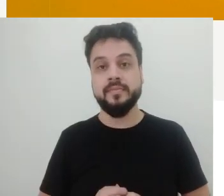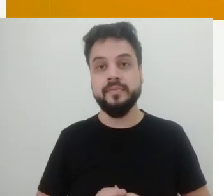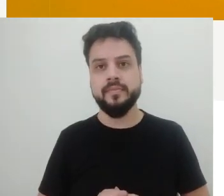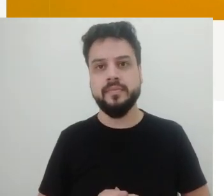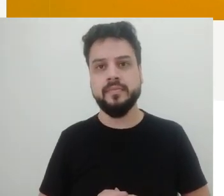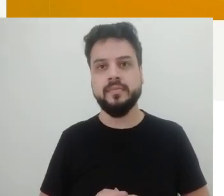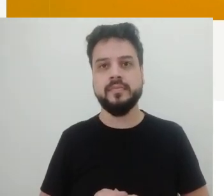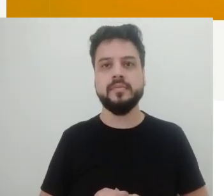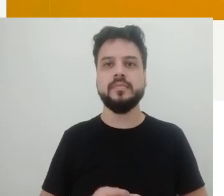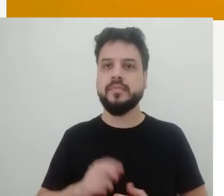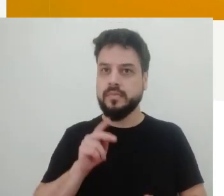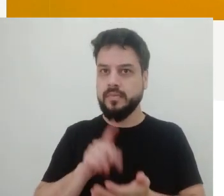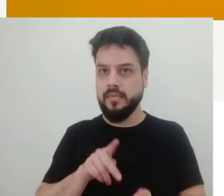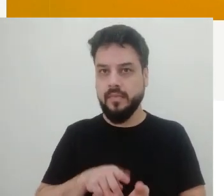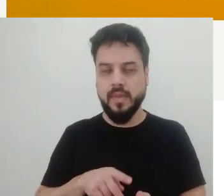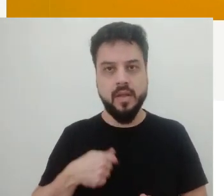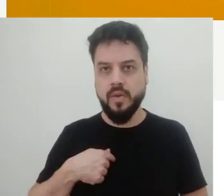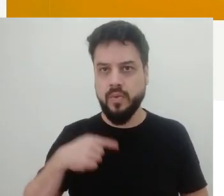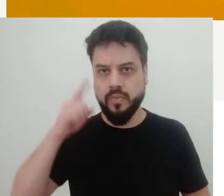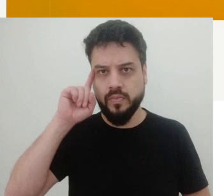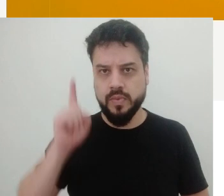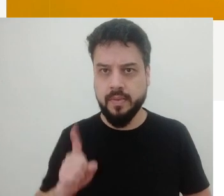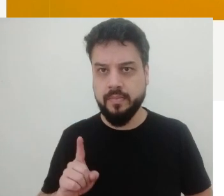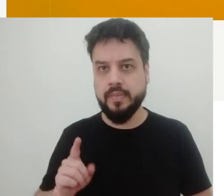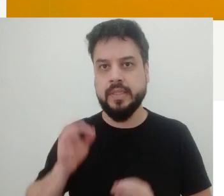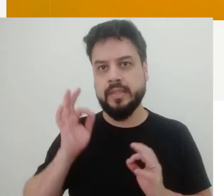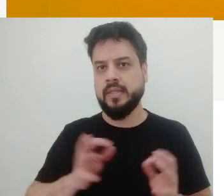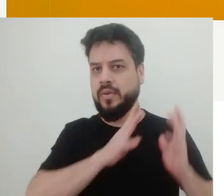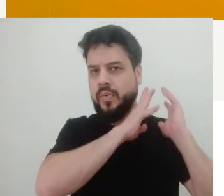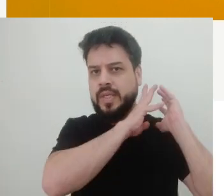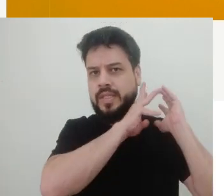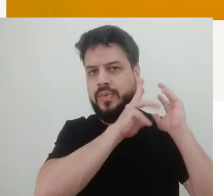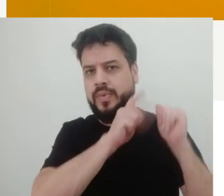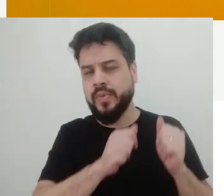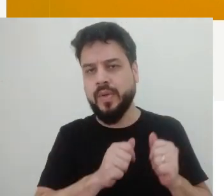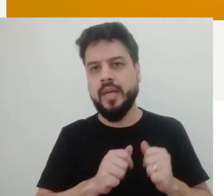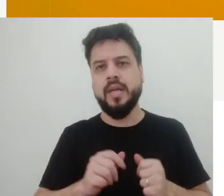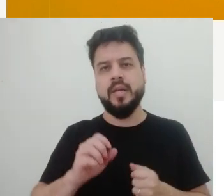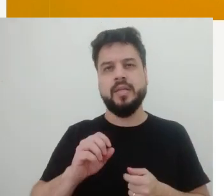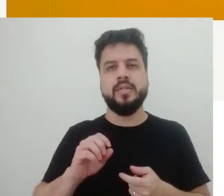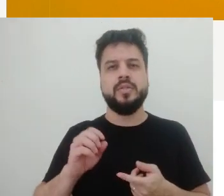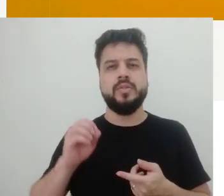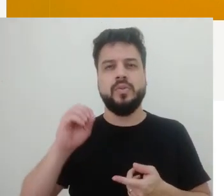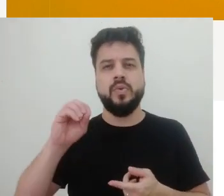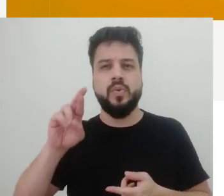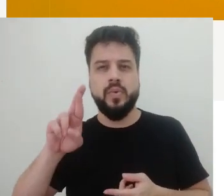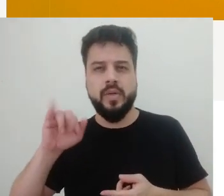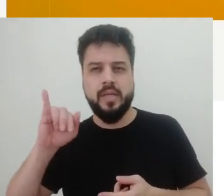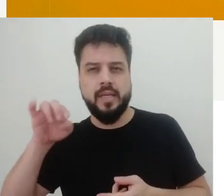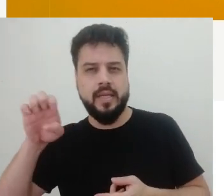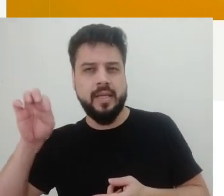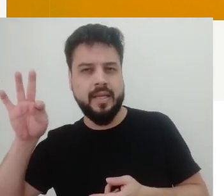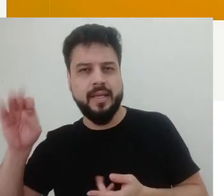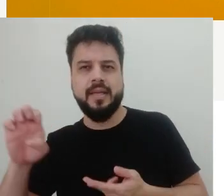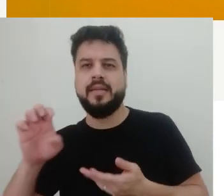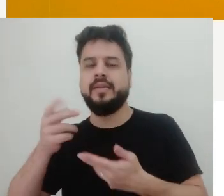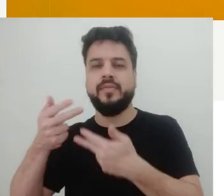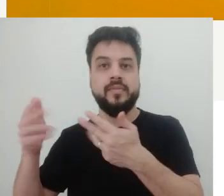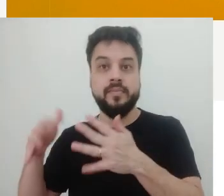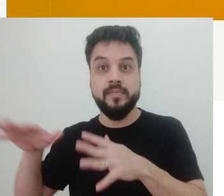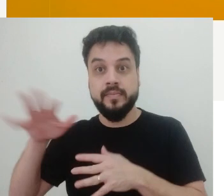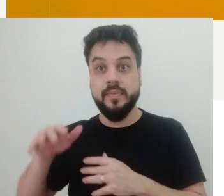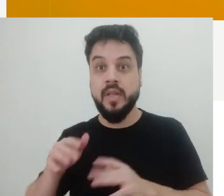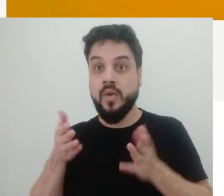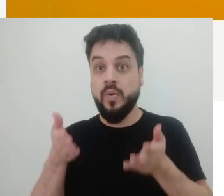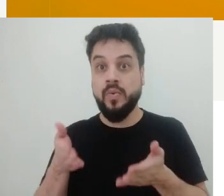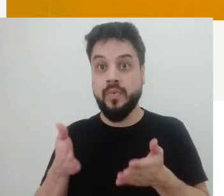formación adquirida sobre esto. O pensar de manera rigurosa y decir exactamente lo que uno quiere o tratar de decirlo, tampoco era una